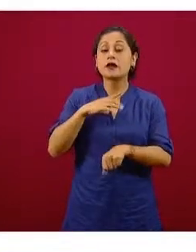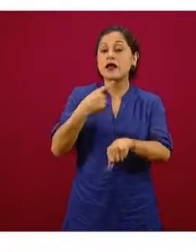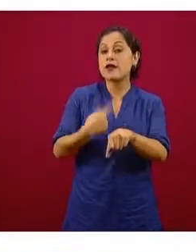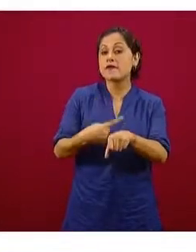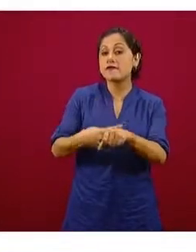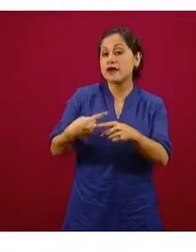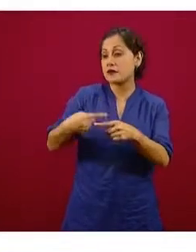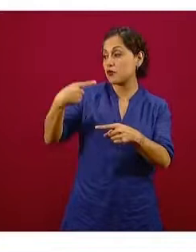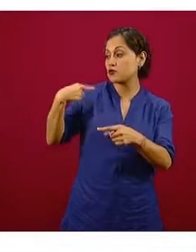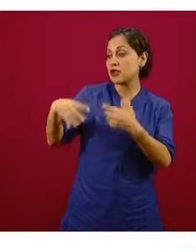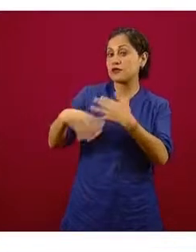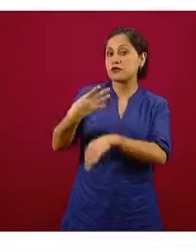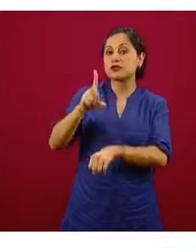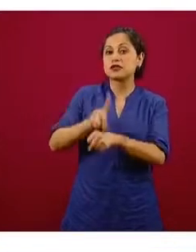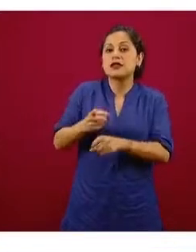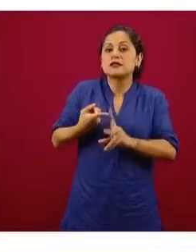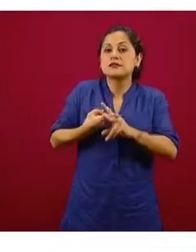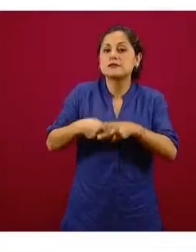14 días, estos